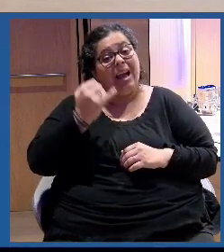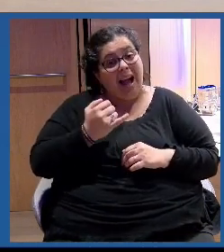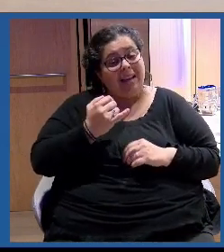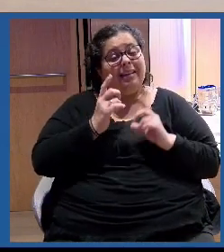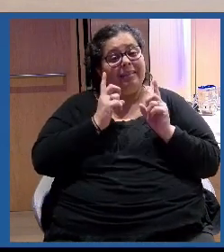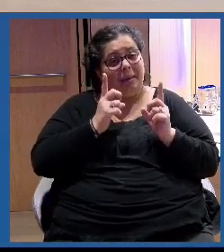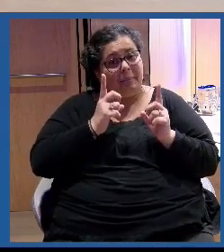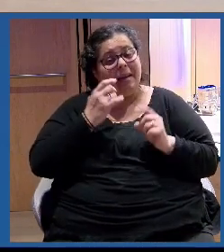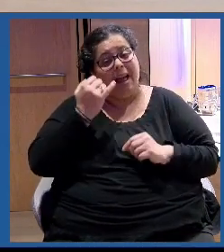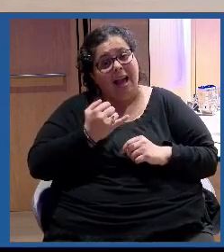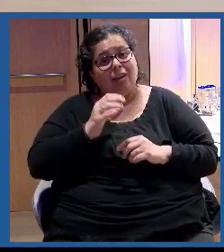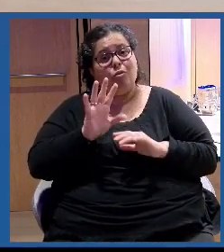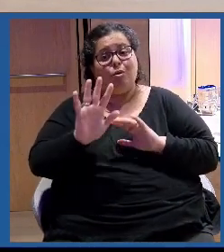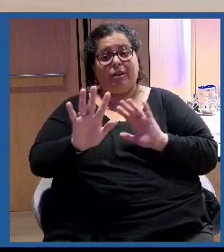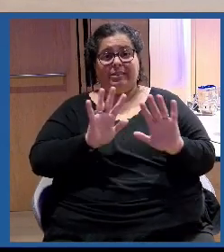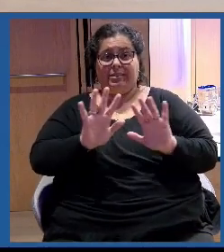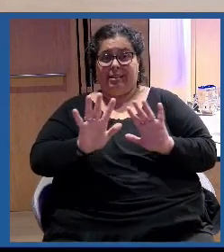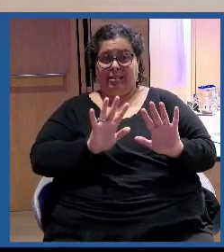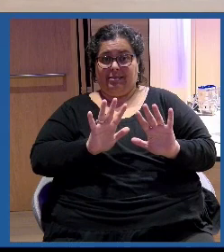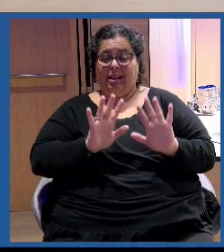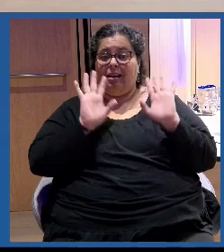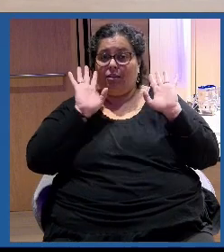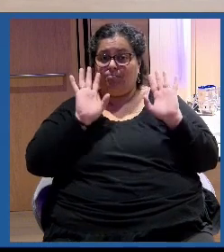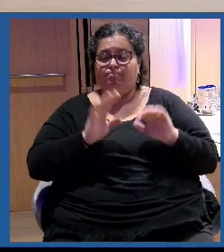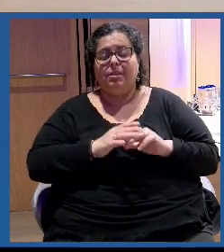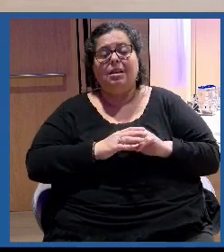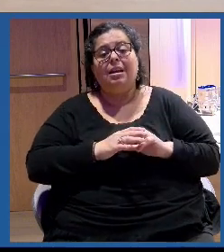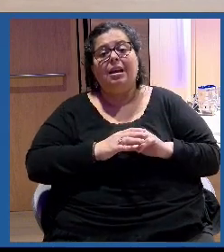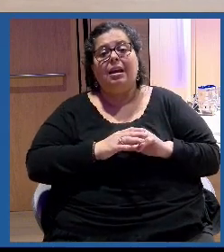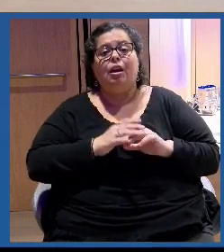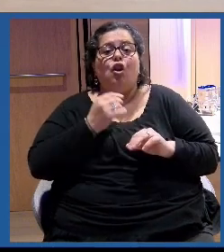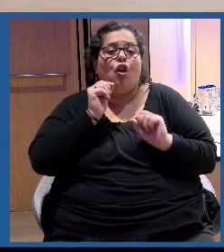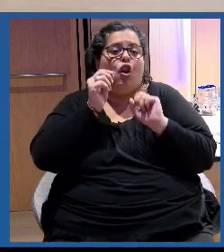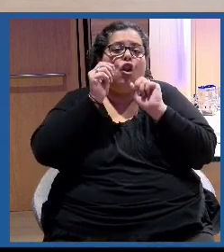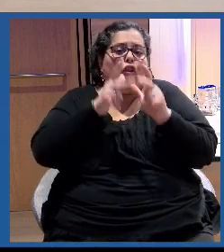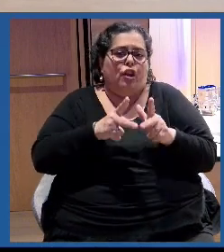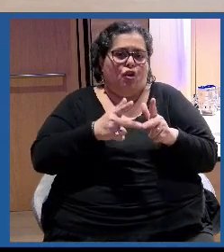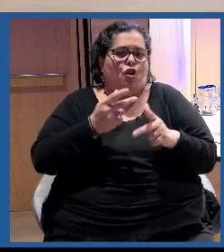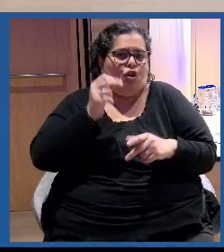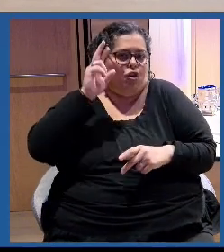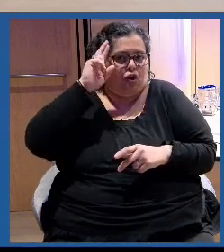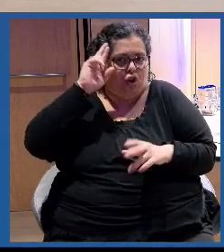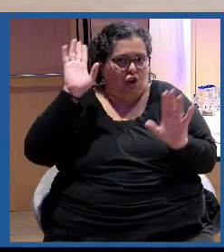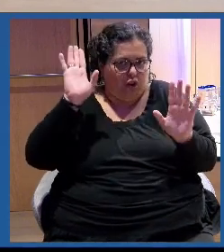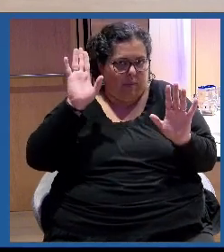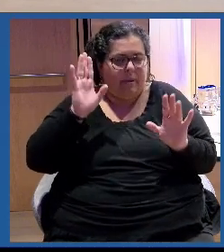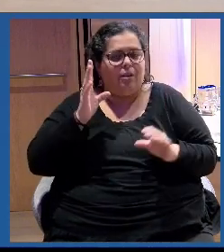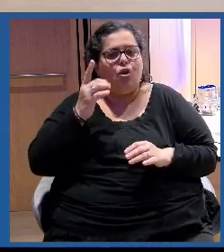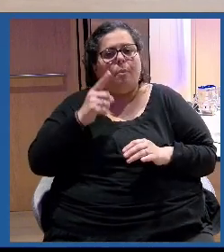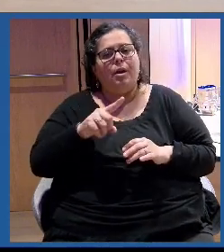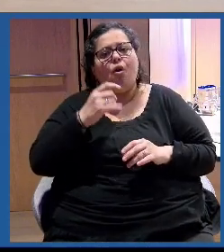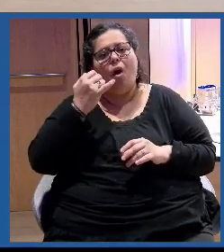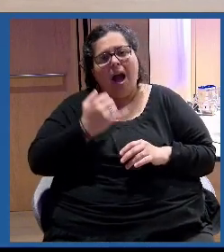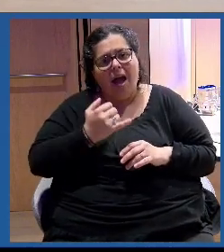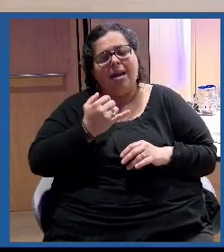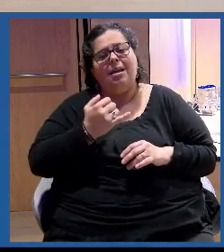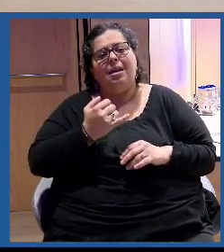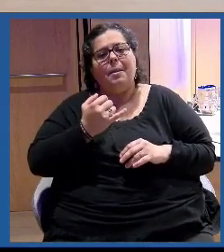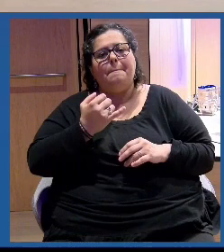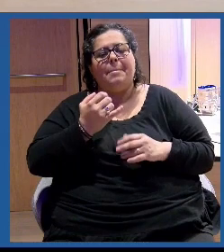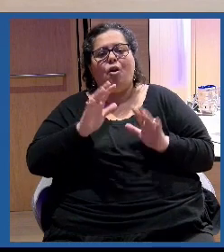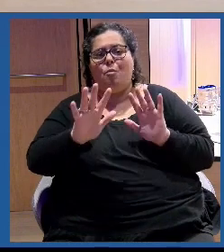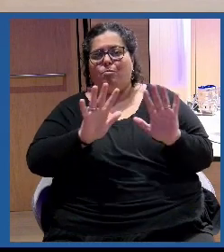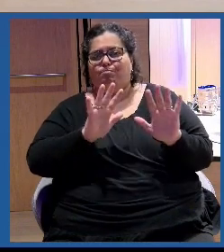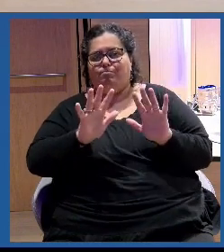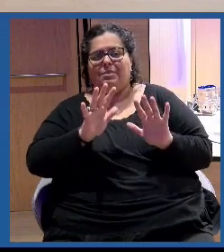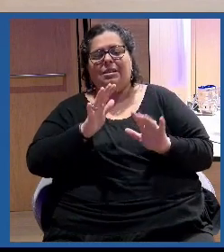tipo de resistencias, podría decirlo uno con todo respeto, en términos aún de esa